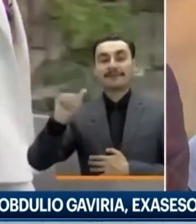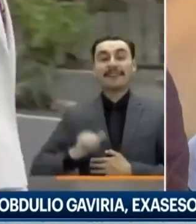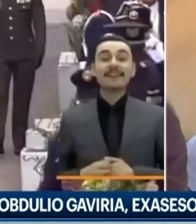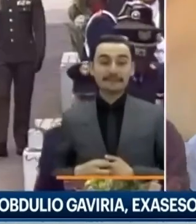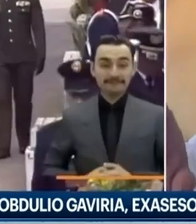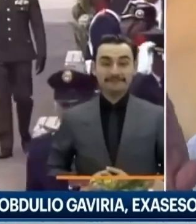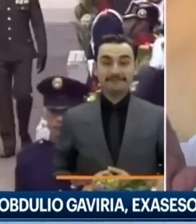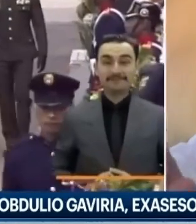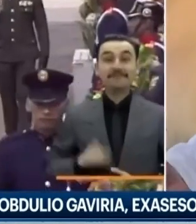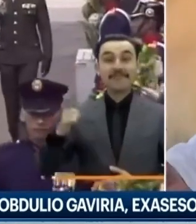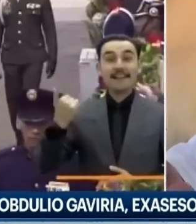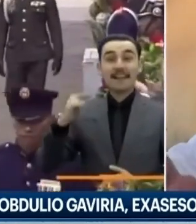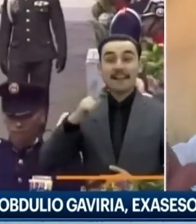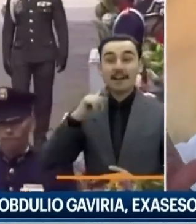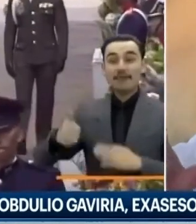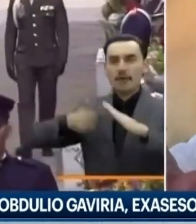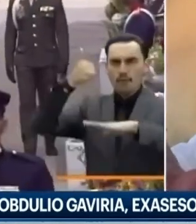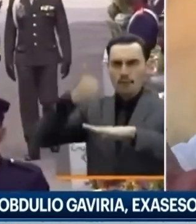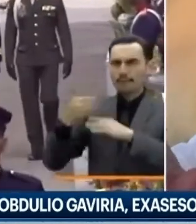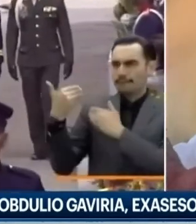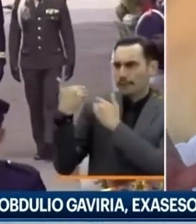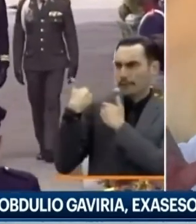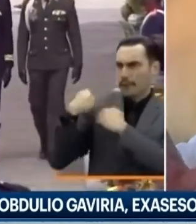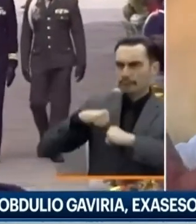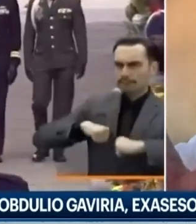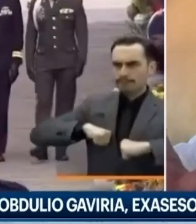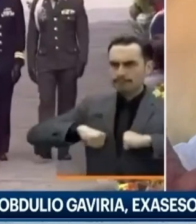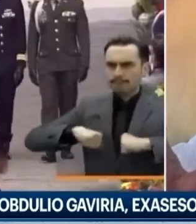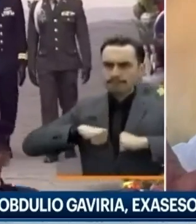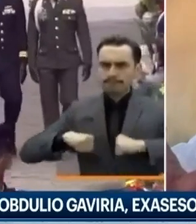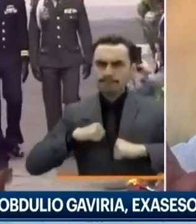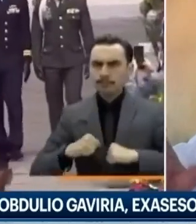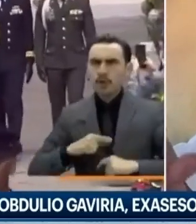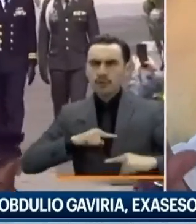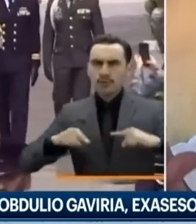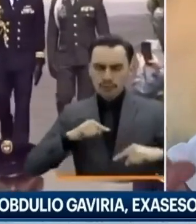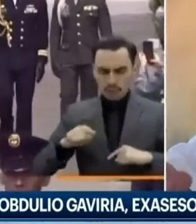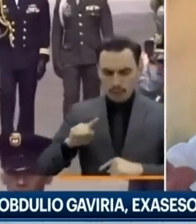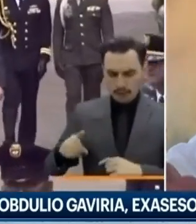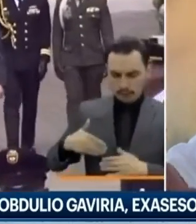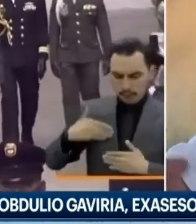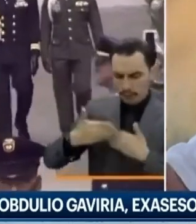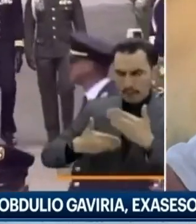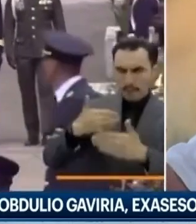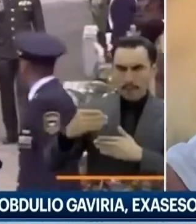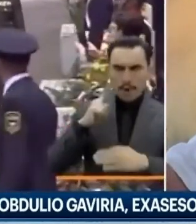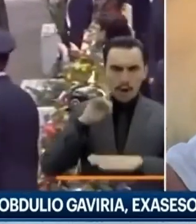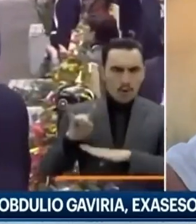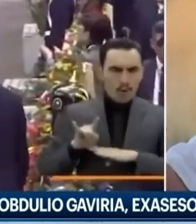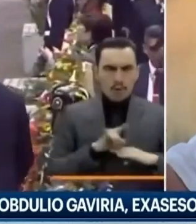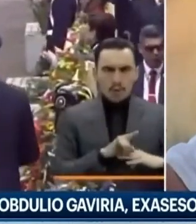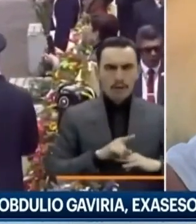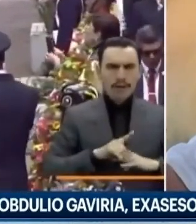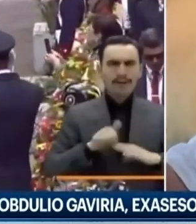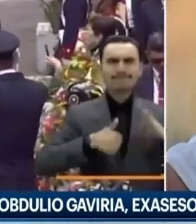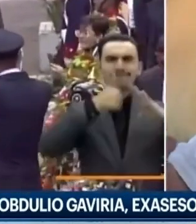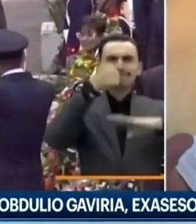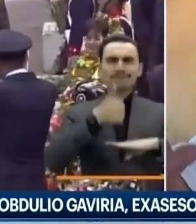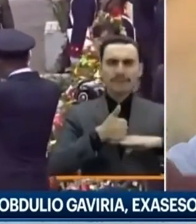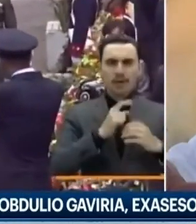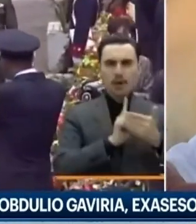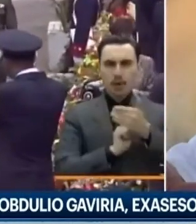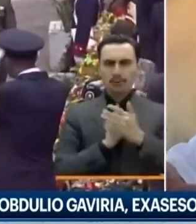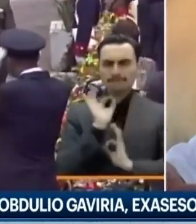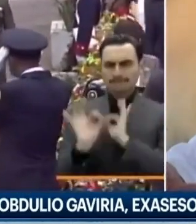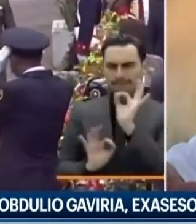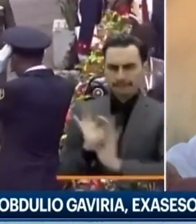delito. Genera un castigo muy enérgico, hasta 8 años de prisión,